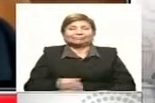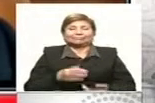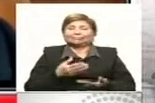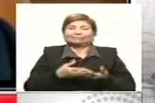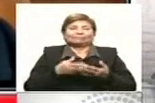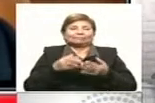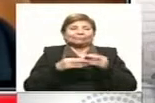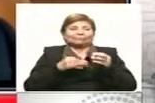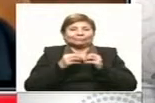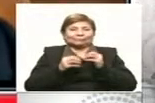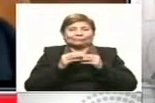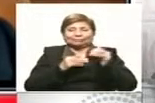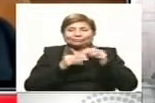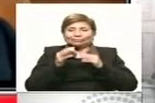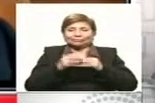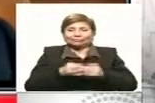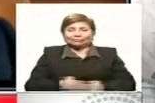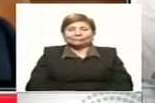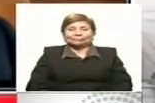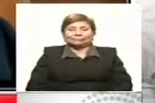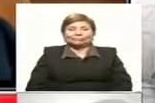para la Reconstrucción.